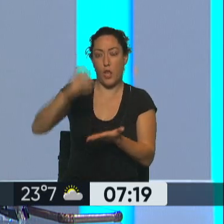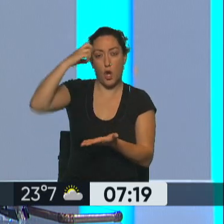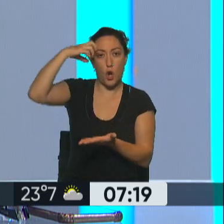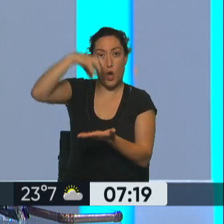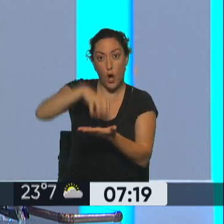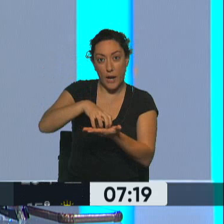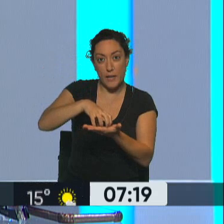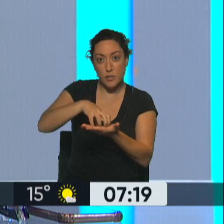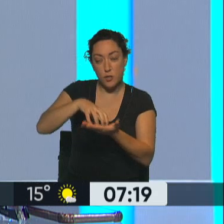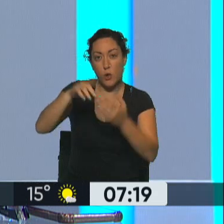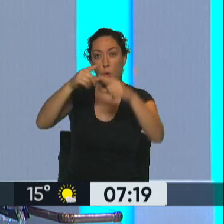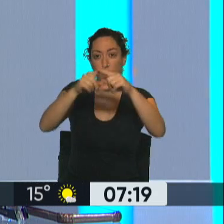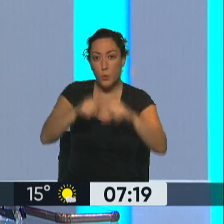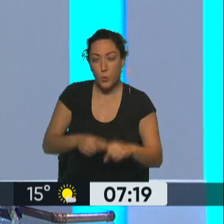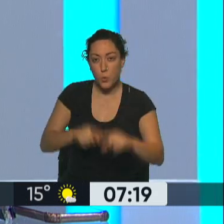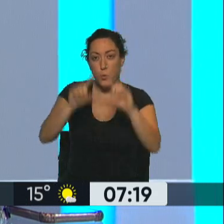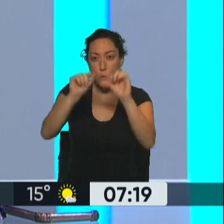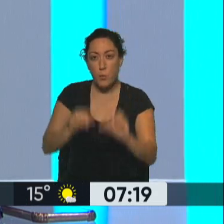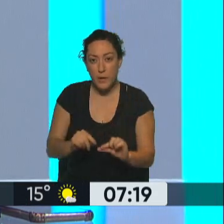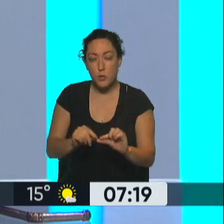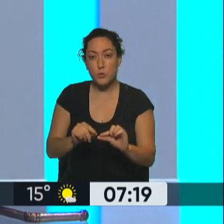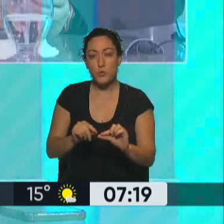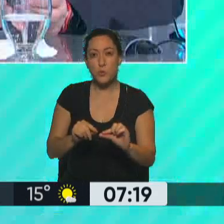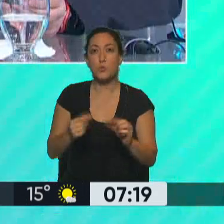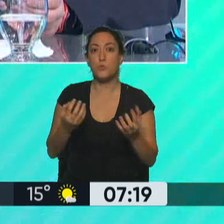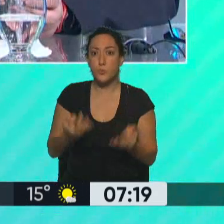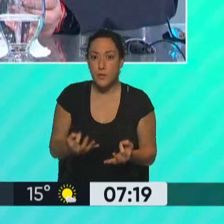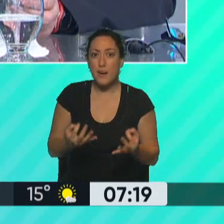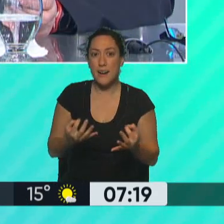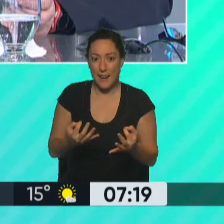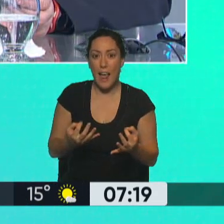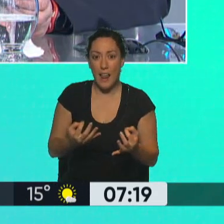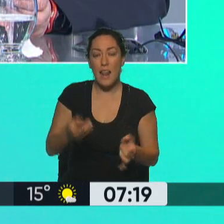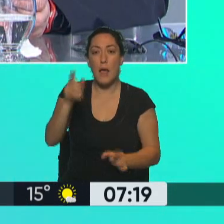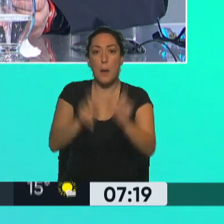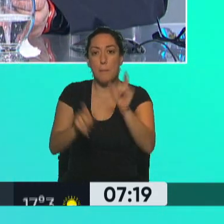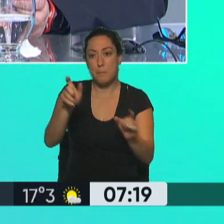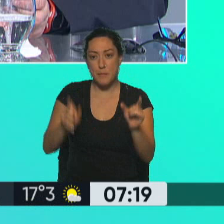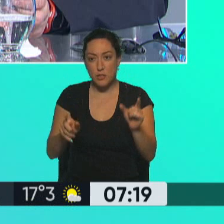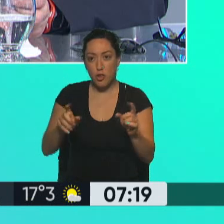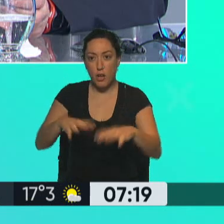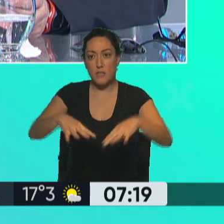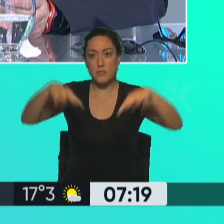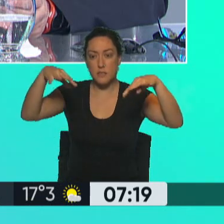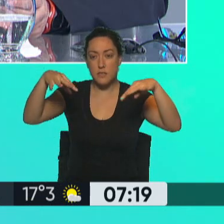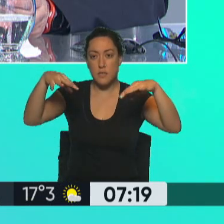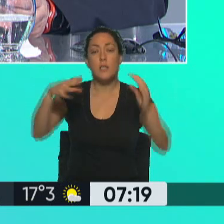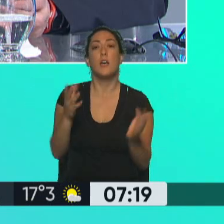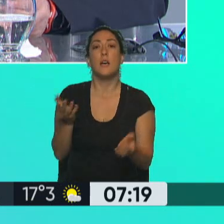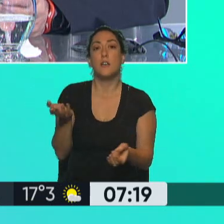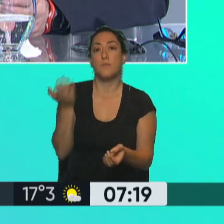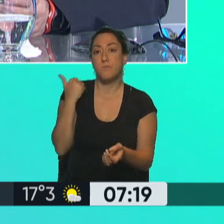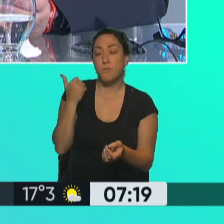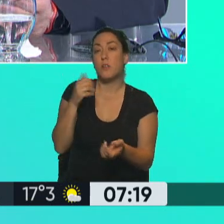se muestran tenían que ver con los números fríos de quienes integraron y quienes ingresaron al Congreso